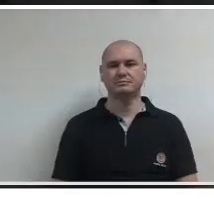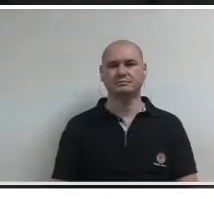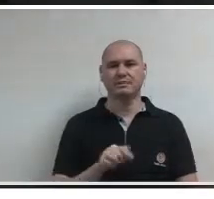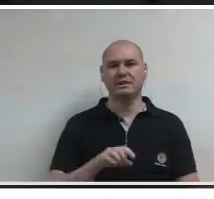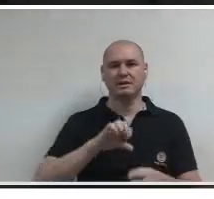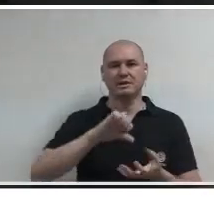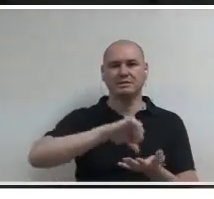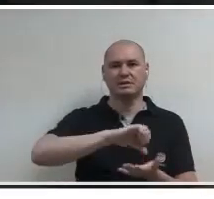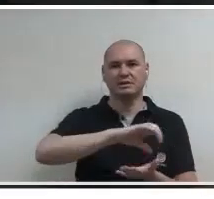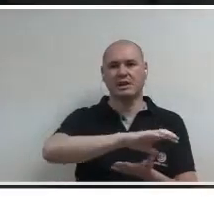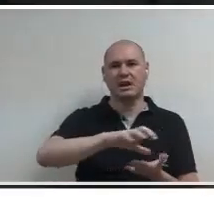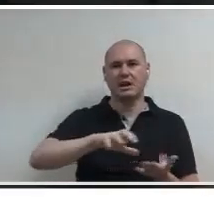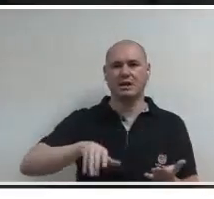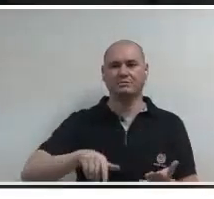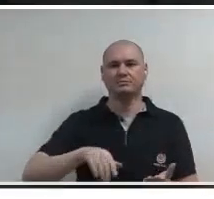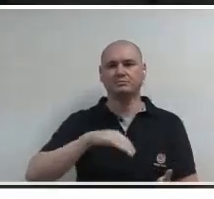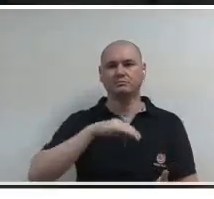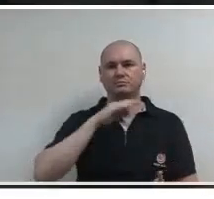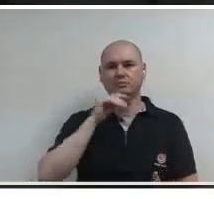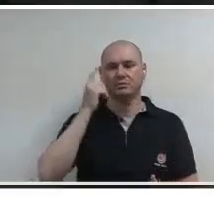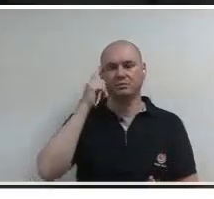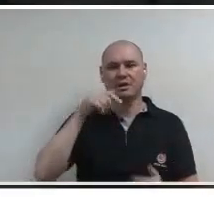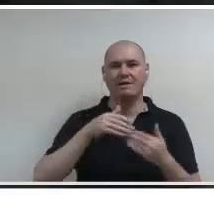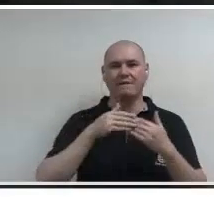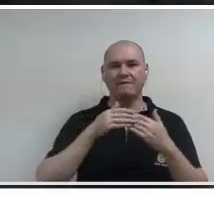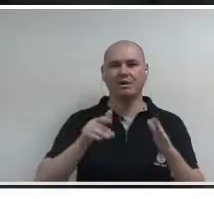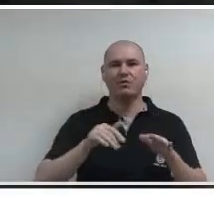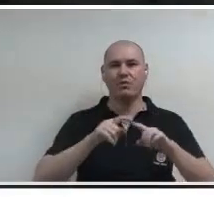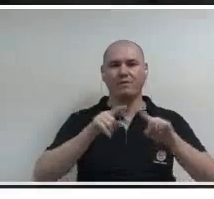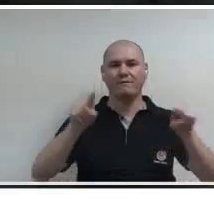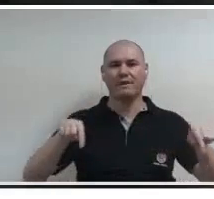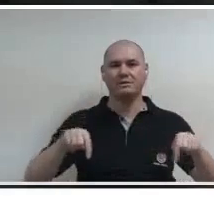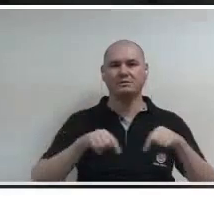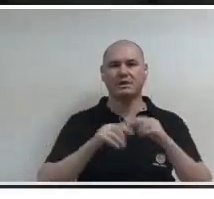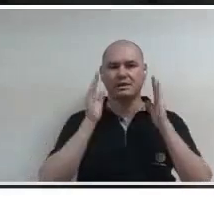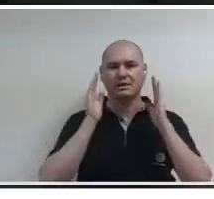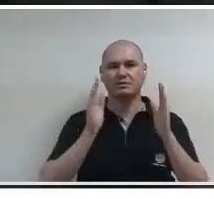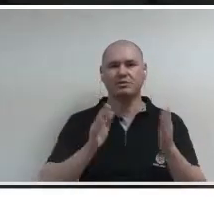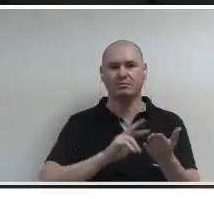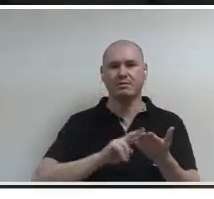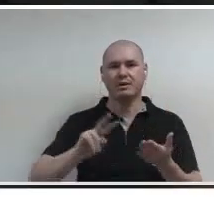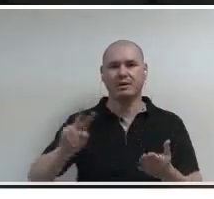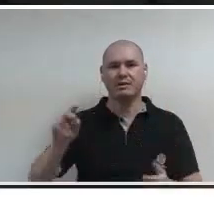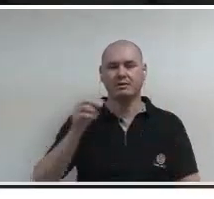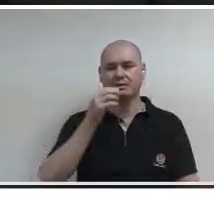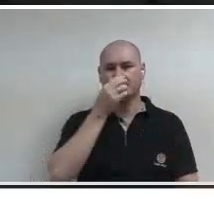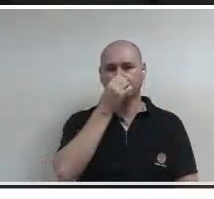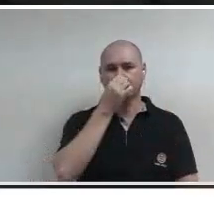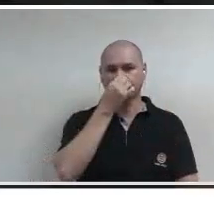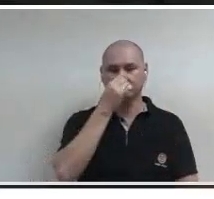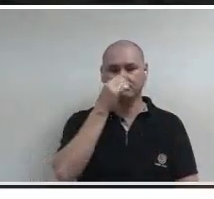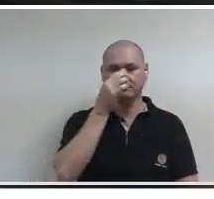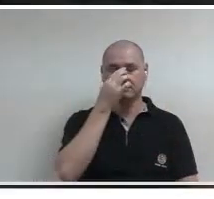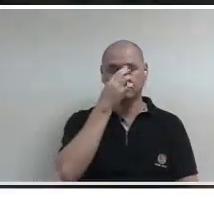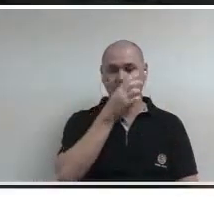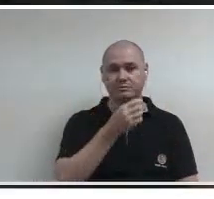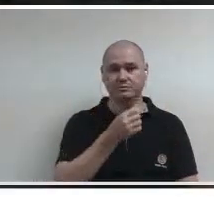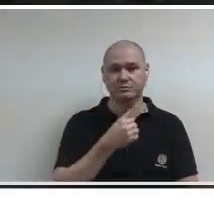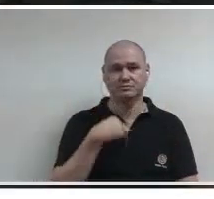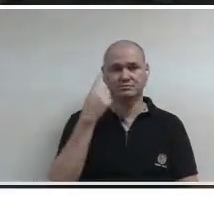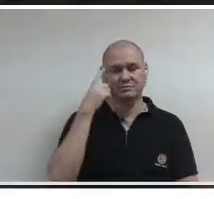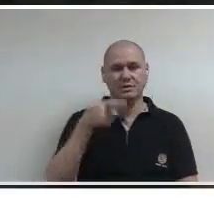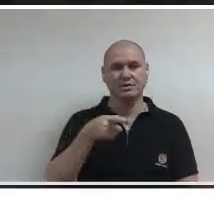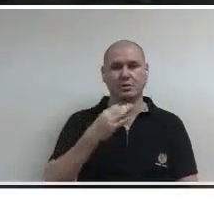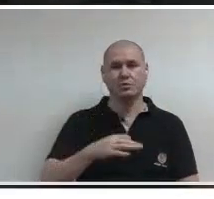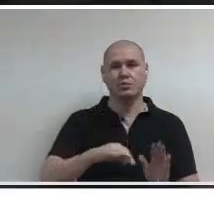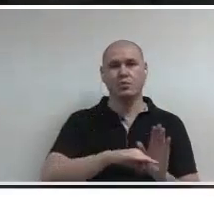Central. UPA, pe, Departamento Central, pe. Ya yo veo peor pio y mape oficina de atención permanente ya